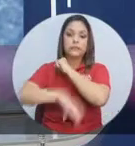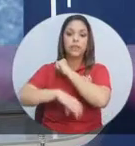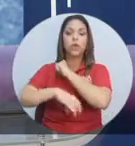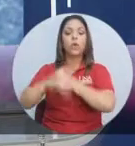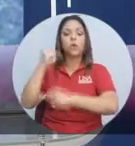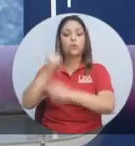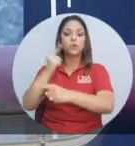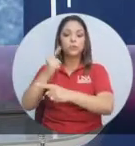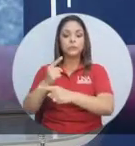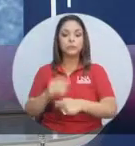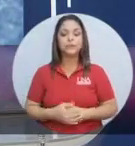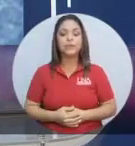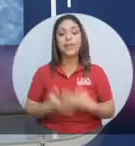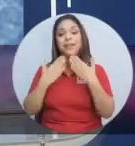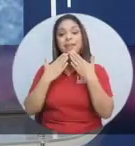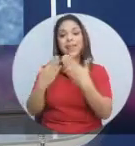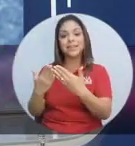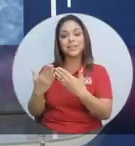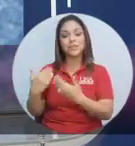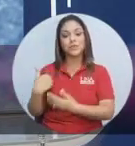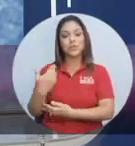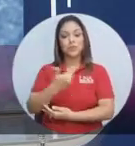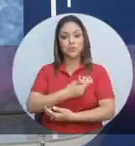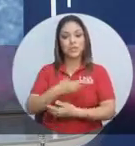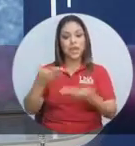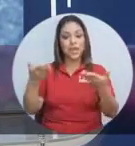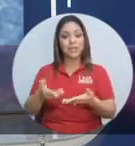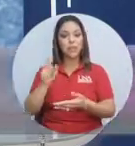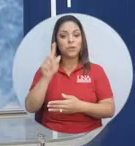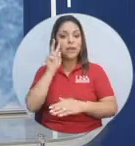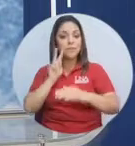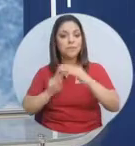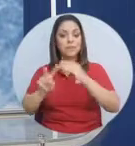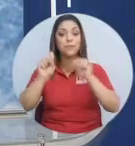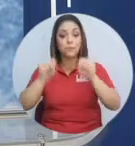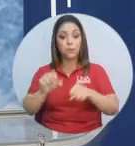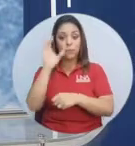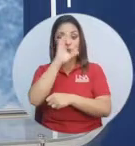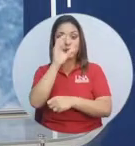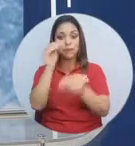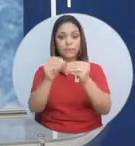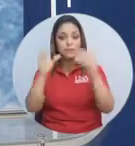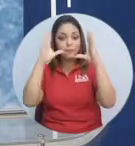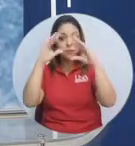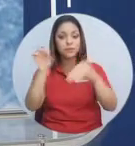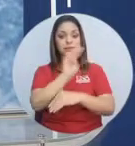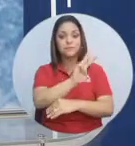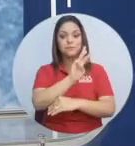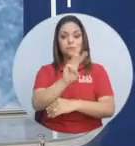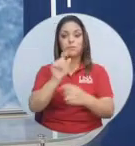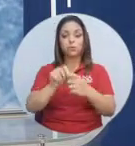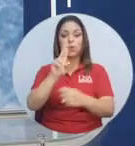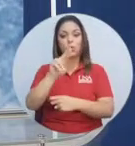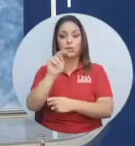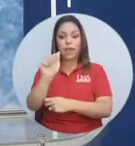de la forma correspondiente. Muchas gracias por estar con nosotros aquí en Una Mirada. Puede buscar más información en